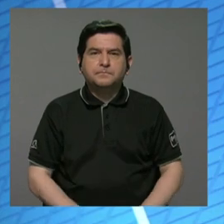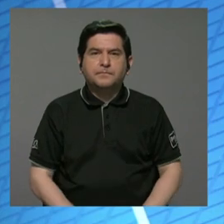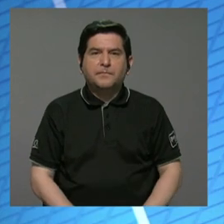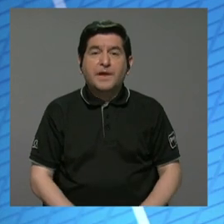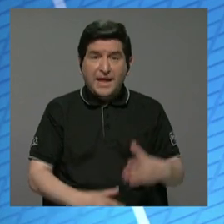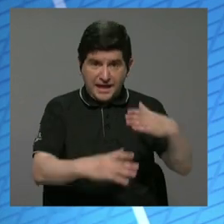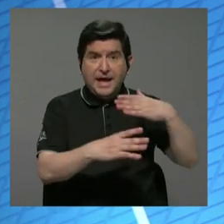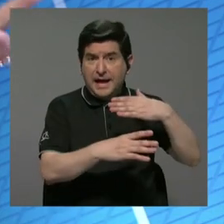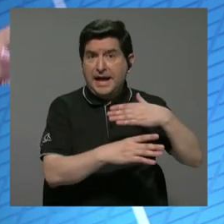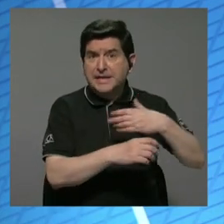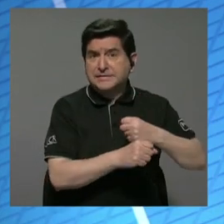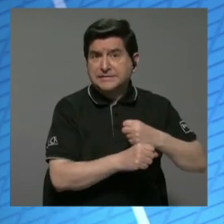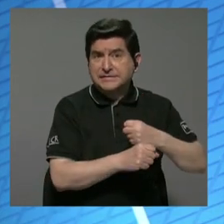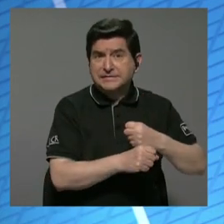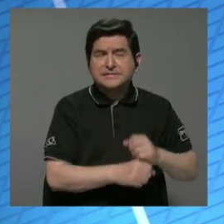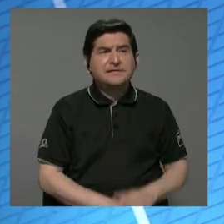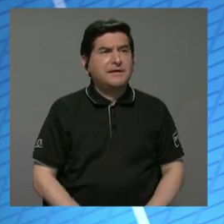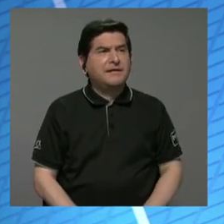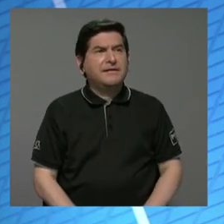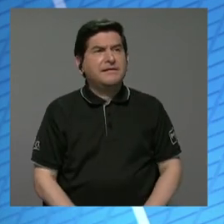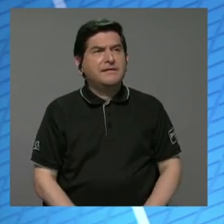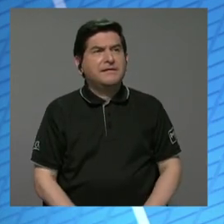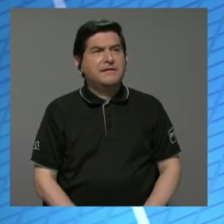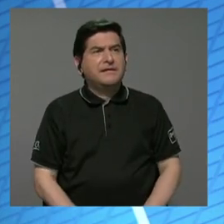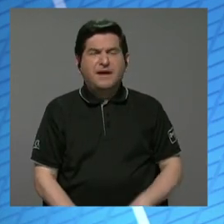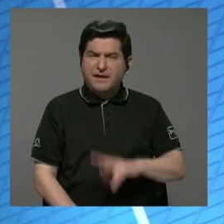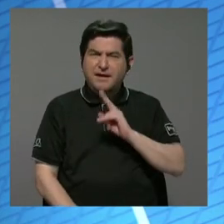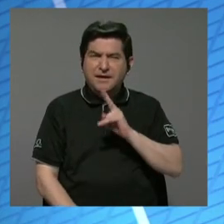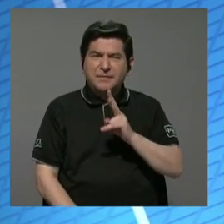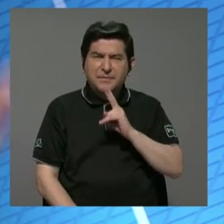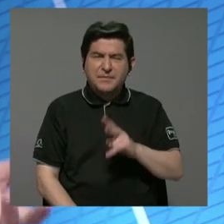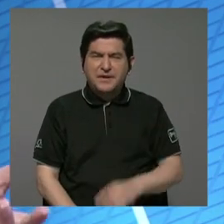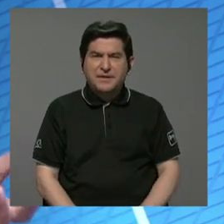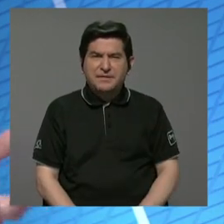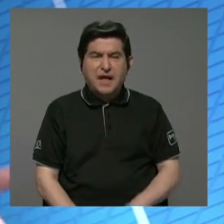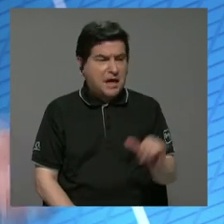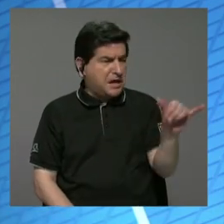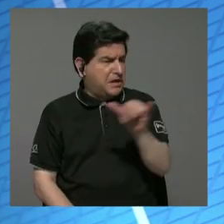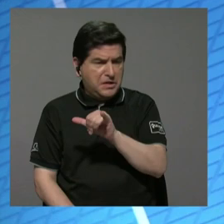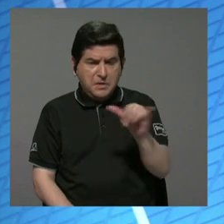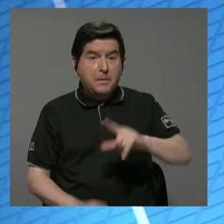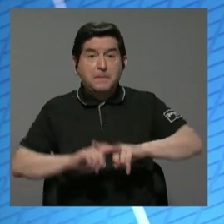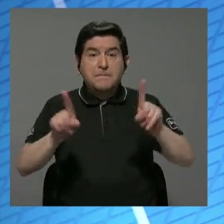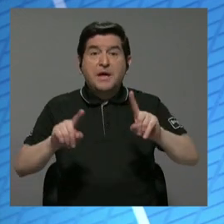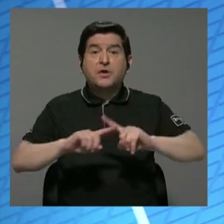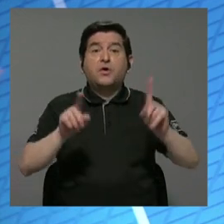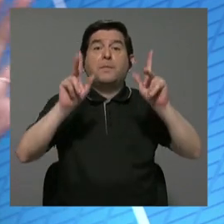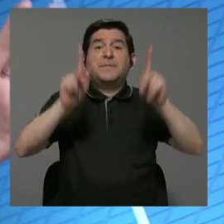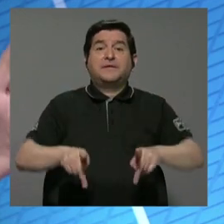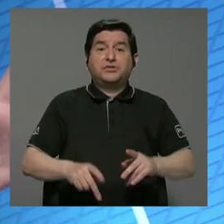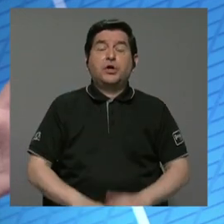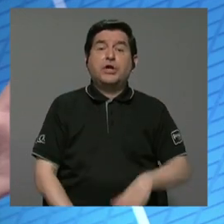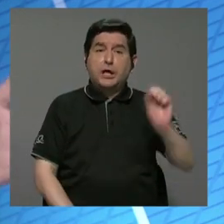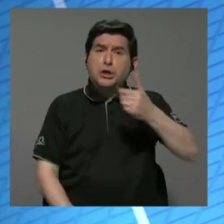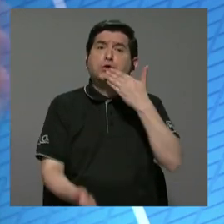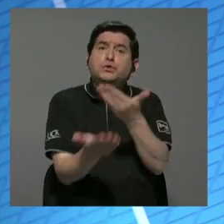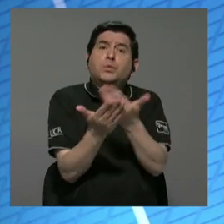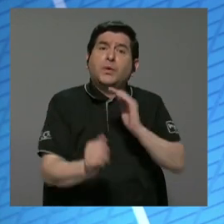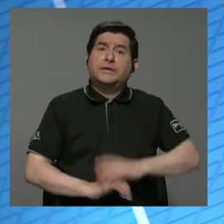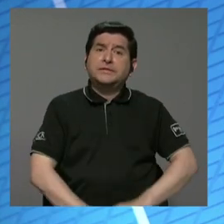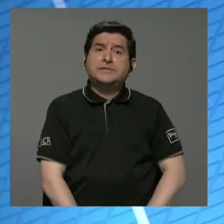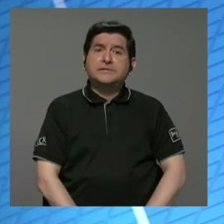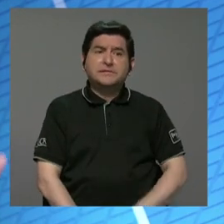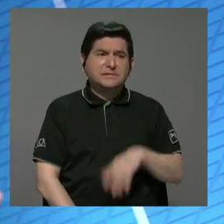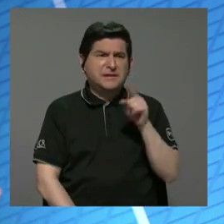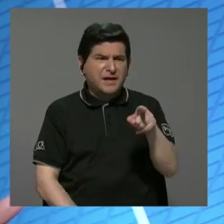hagan, ¿verdad?, como es este de, ¿verdad?, realmente estamos haciendo lo mismo, pero con otras personas que sí son buenas, ¿verdad? Entonces,